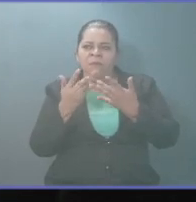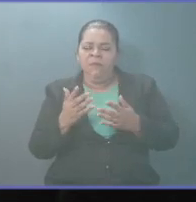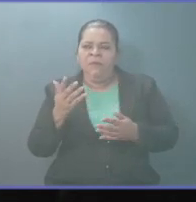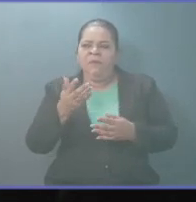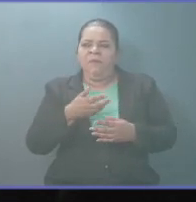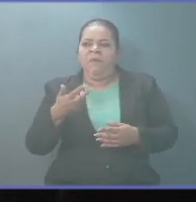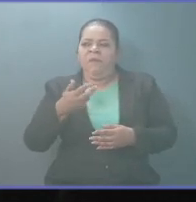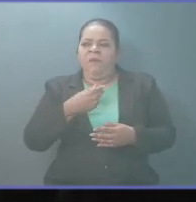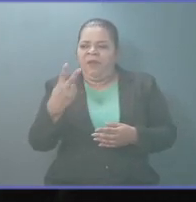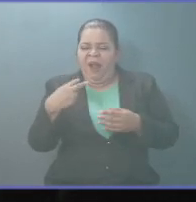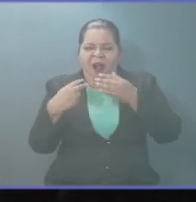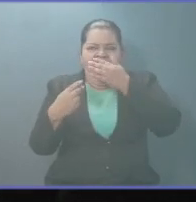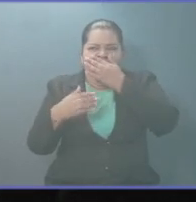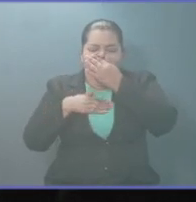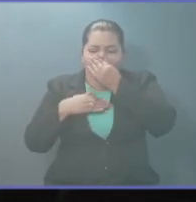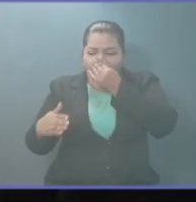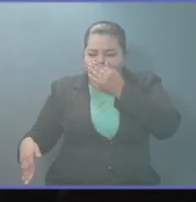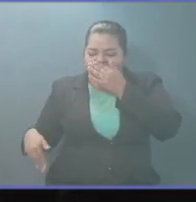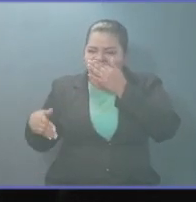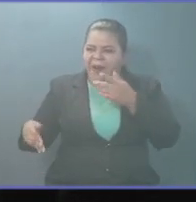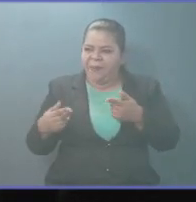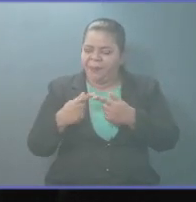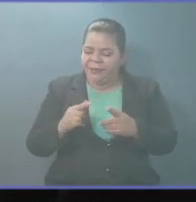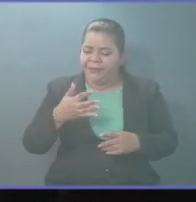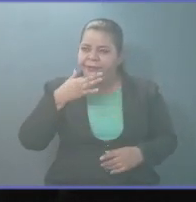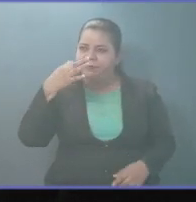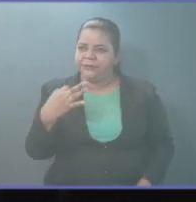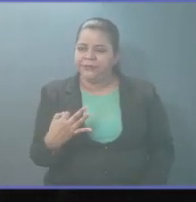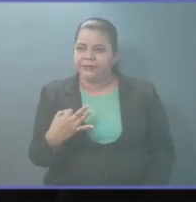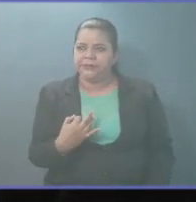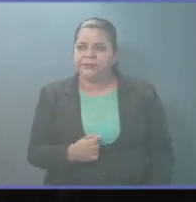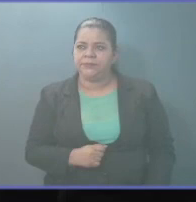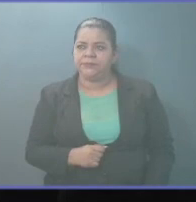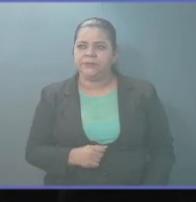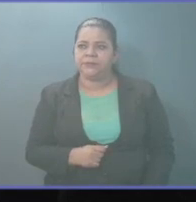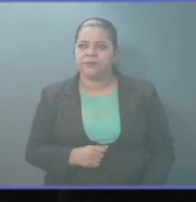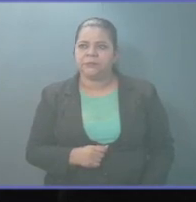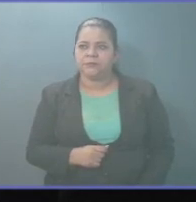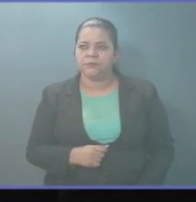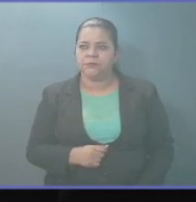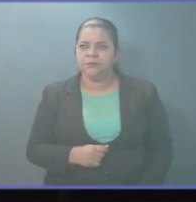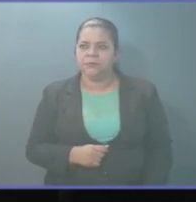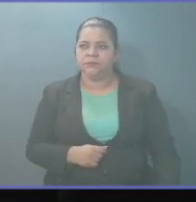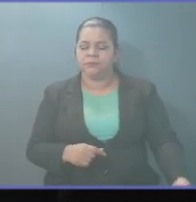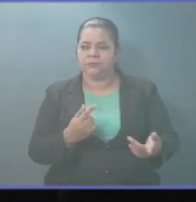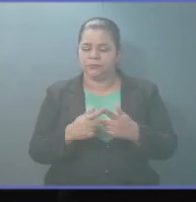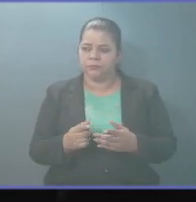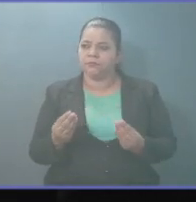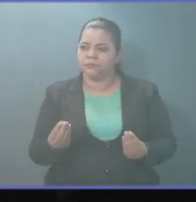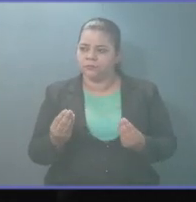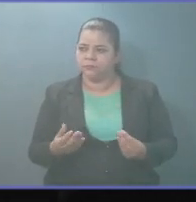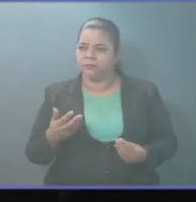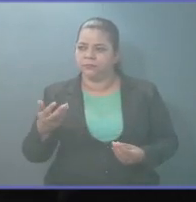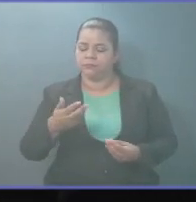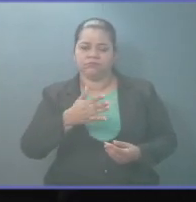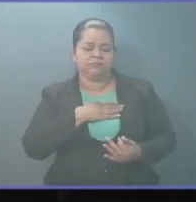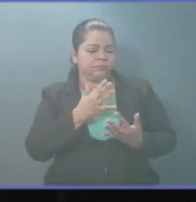examen del notariado y elementos meramente orgánicos de la Corte Suprema de Justicia, y no cabía la